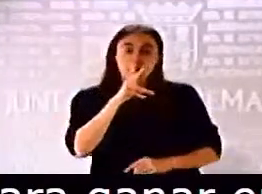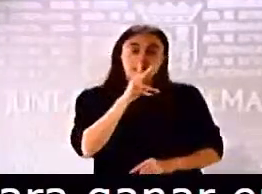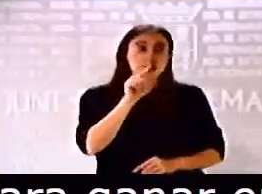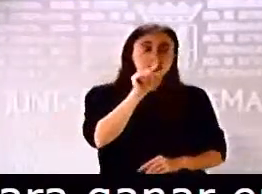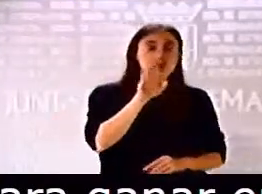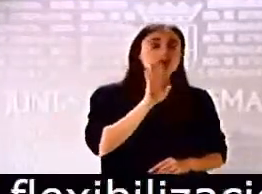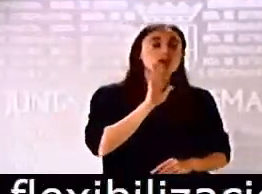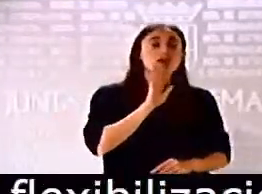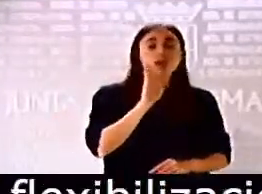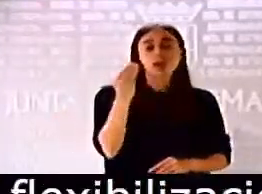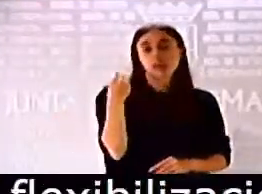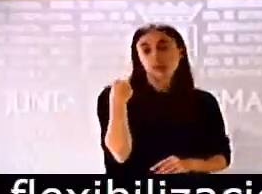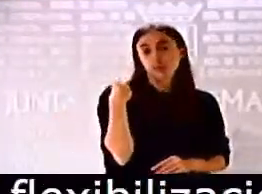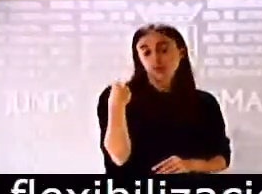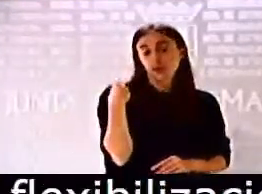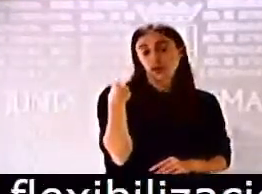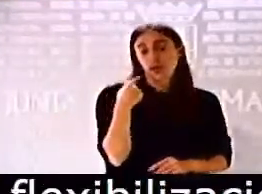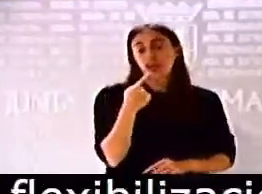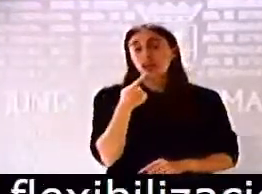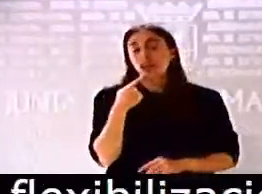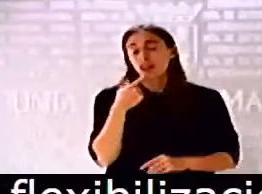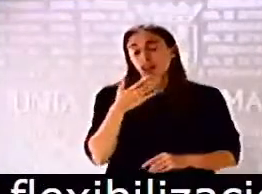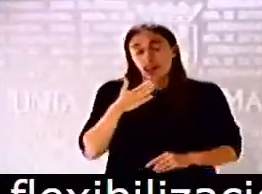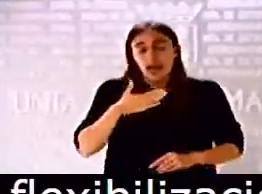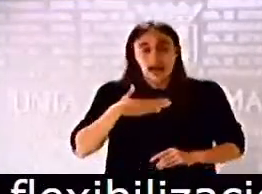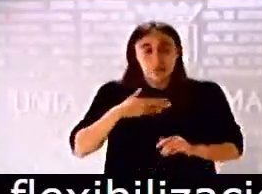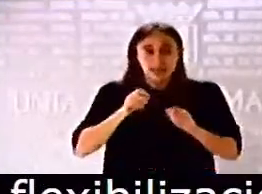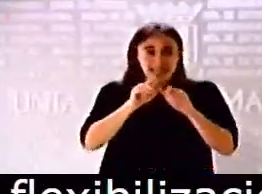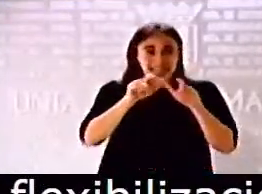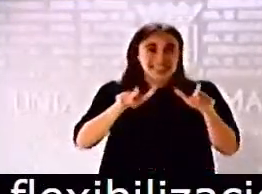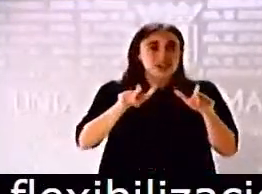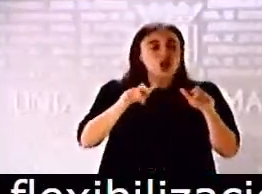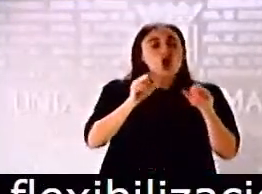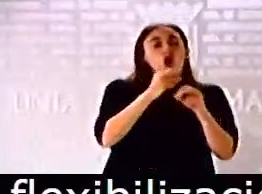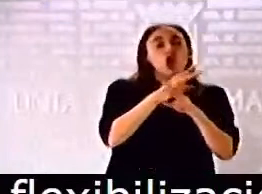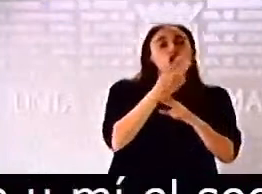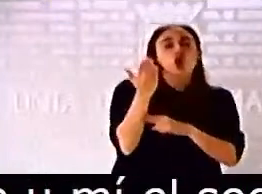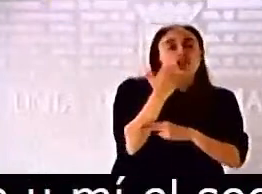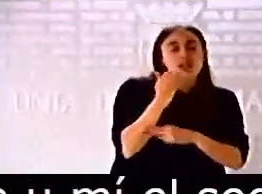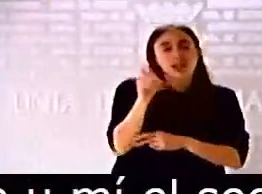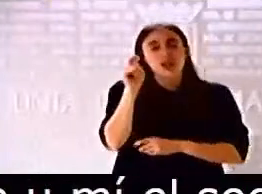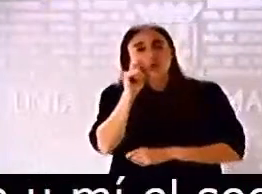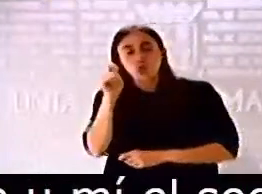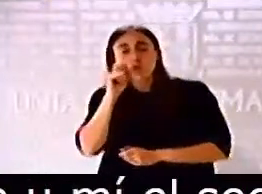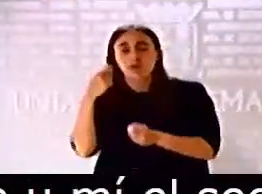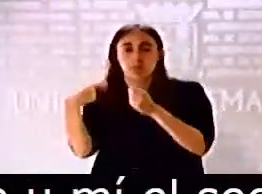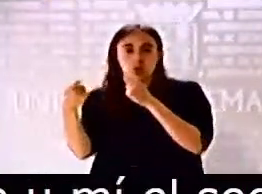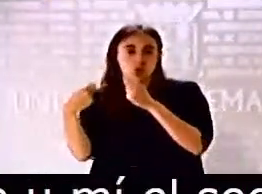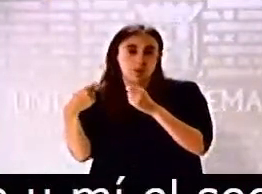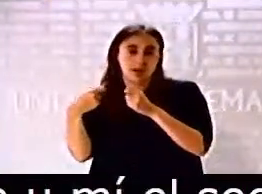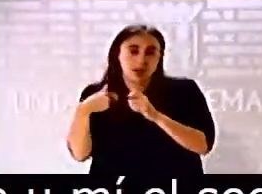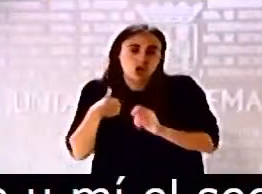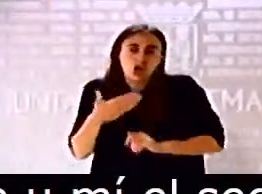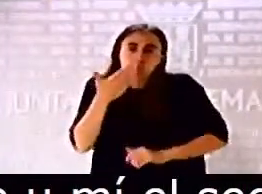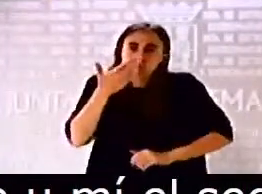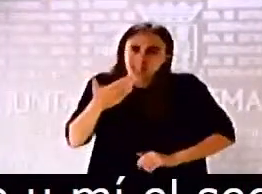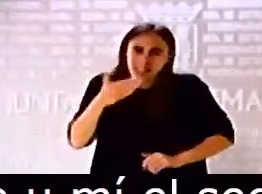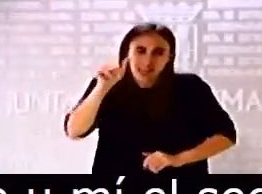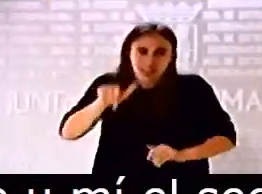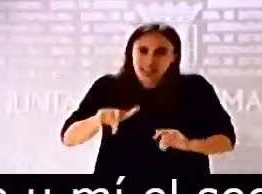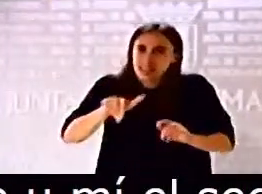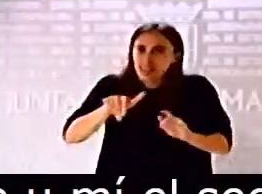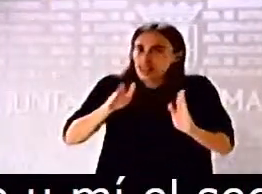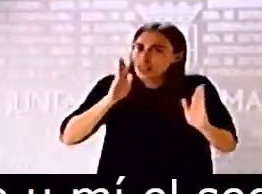decirle que a mí el sector de la hostelería, el sector del turismo, el sector del comercio, sinceramente en este tiempo me